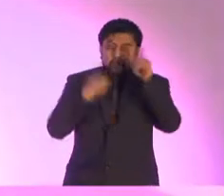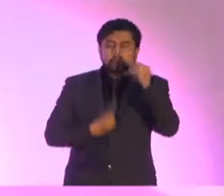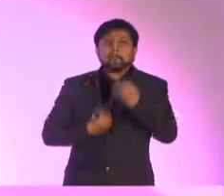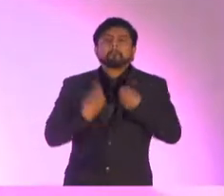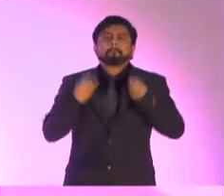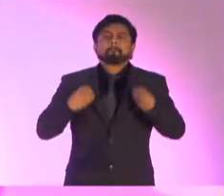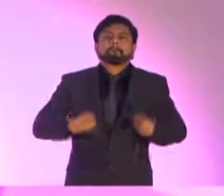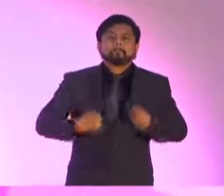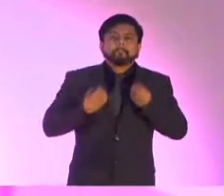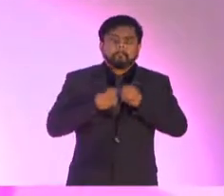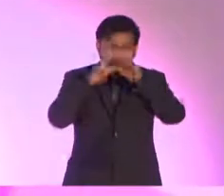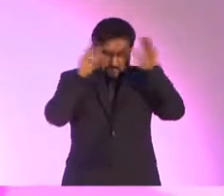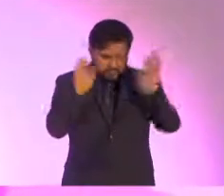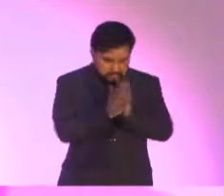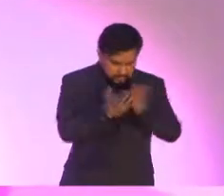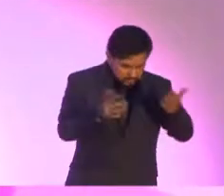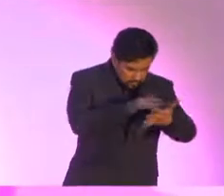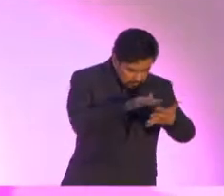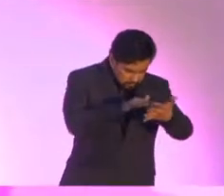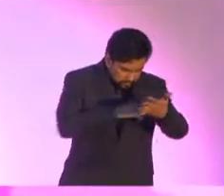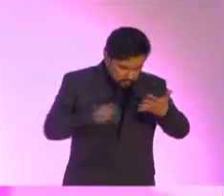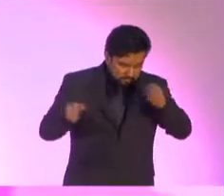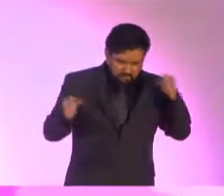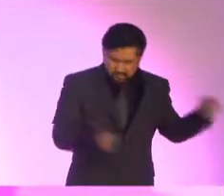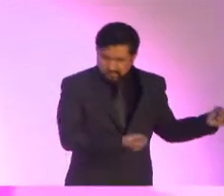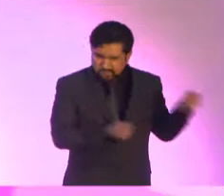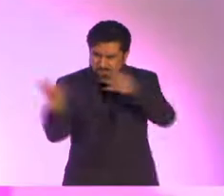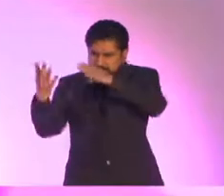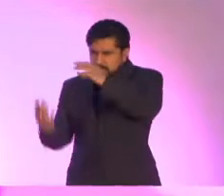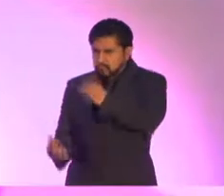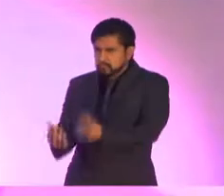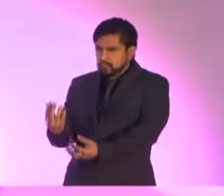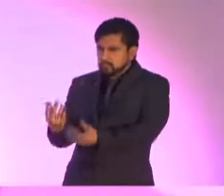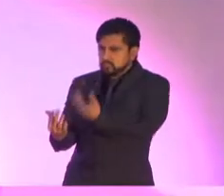escupe, abre la página 23 y lo avienta al fuego.